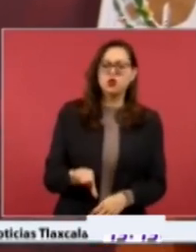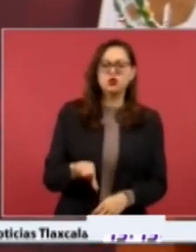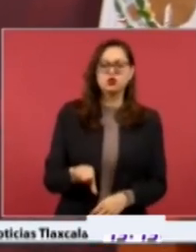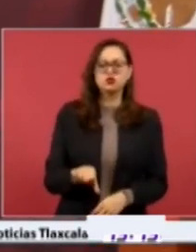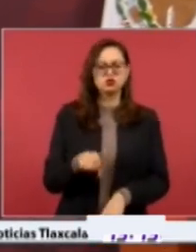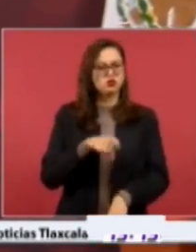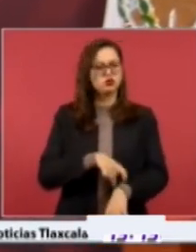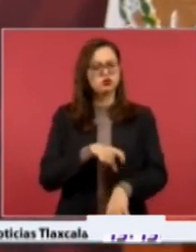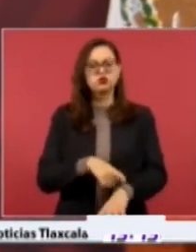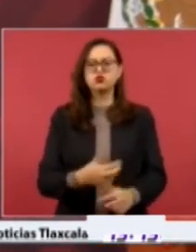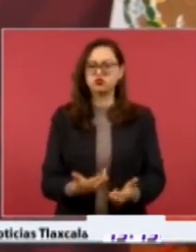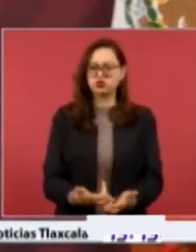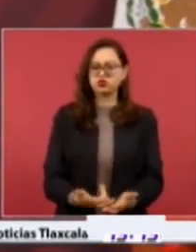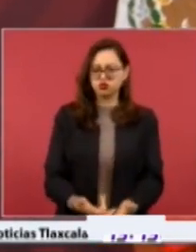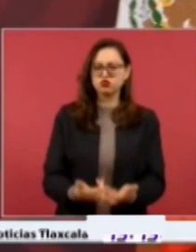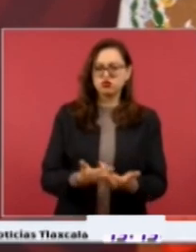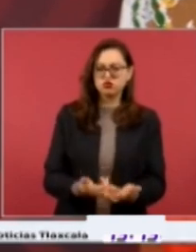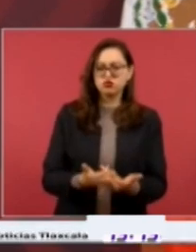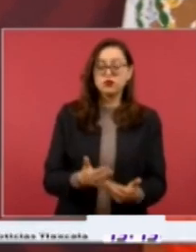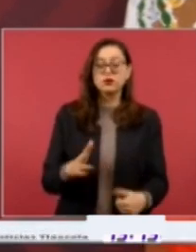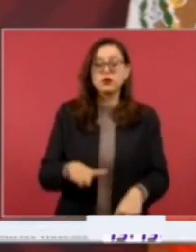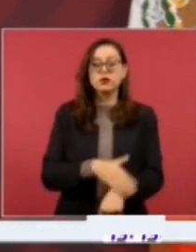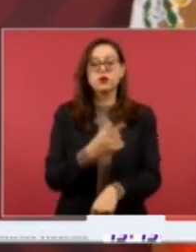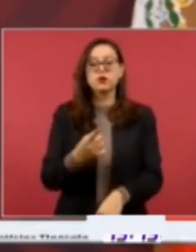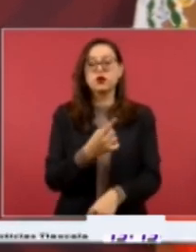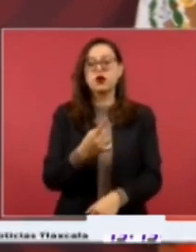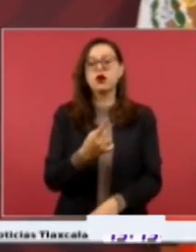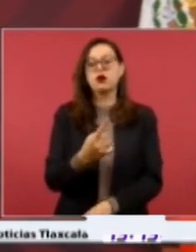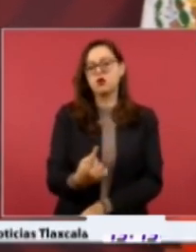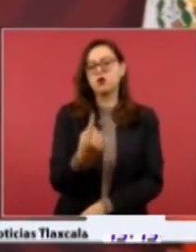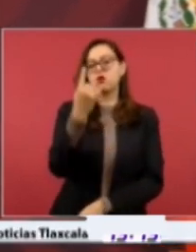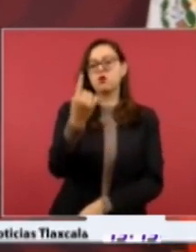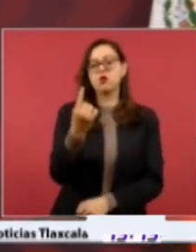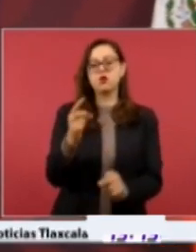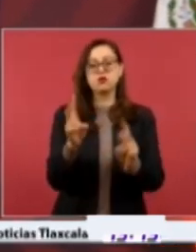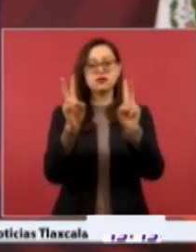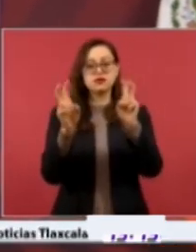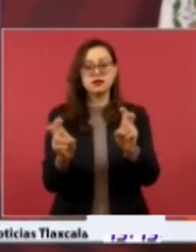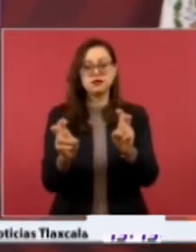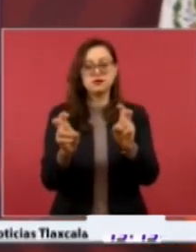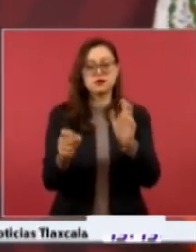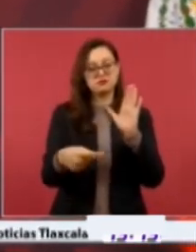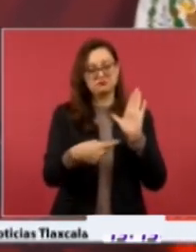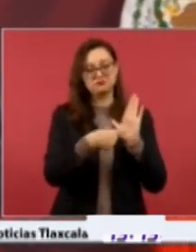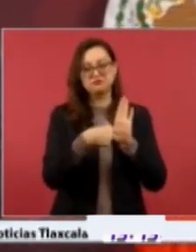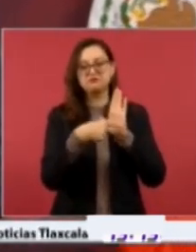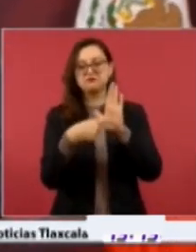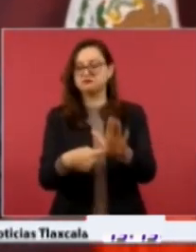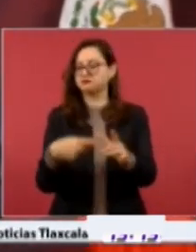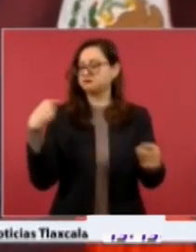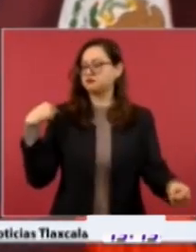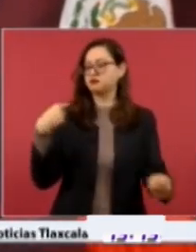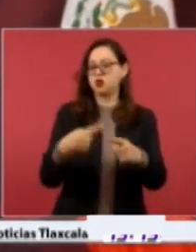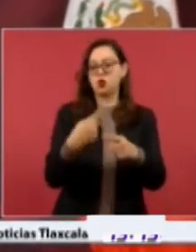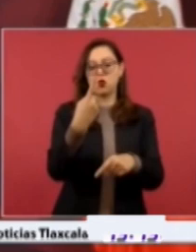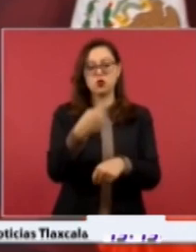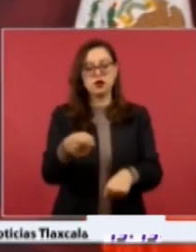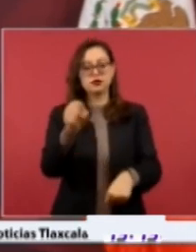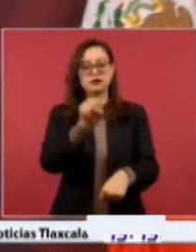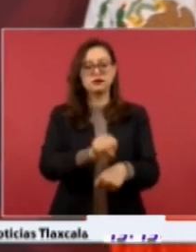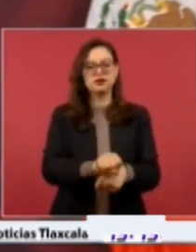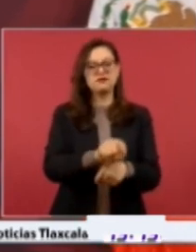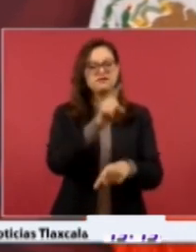cuando comenzará a procesar 170 mil barriles diarios, en tanto para diciembre aumentará su producción y alcanzará en 2024 su